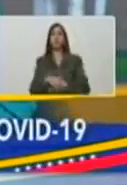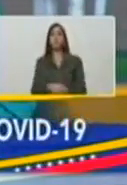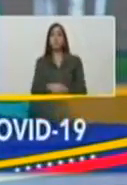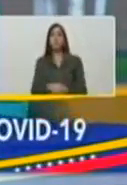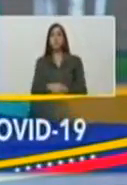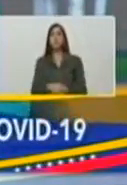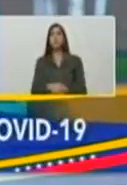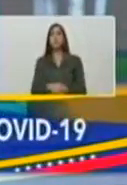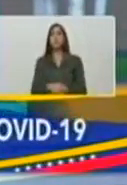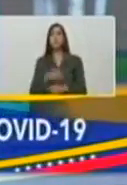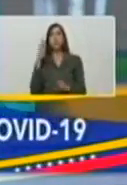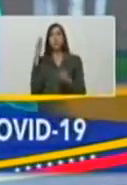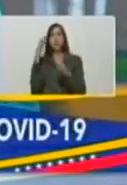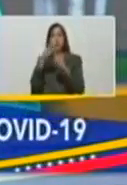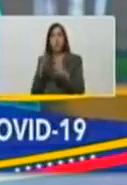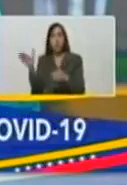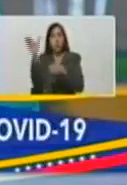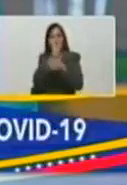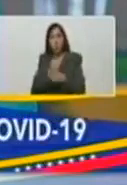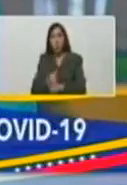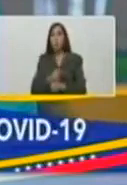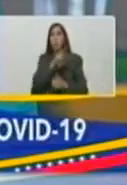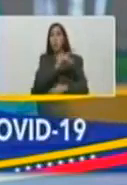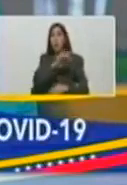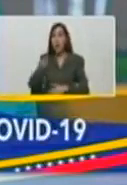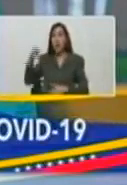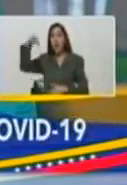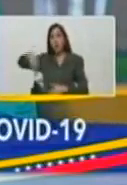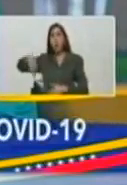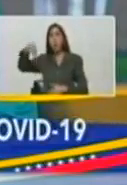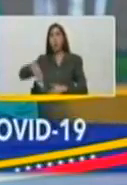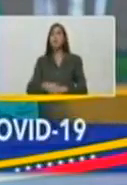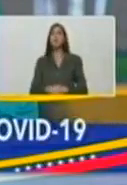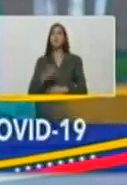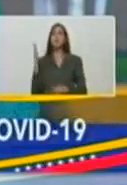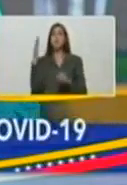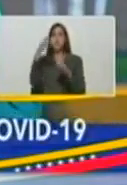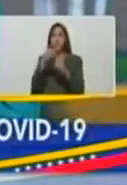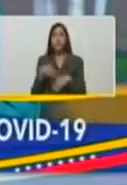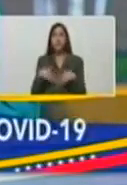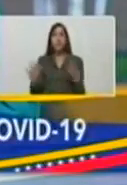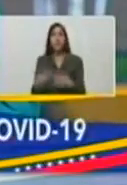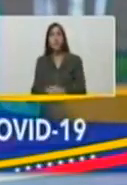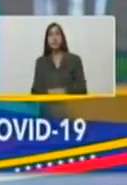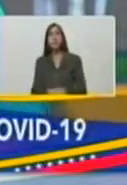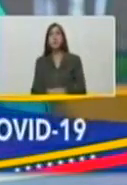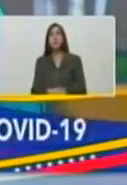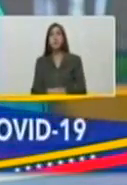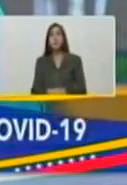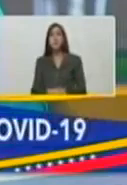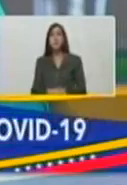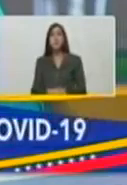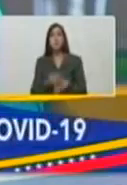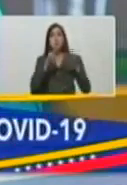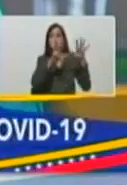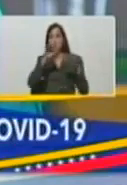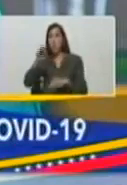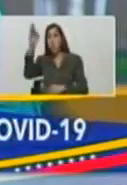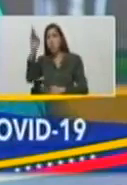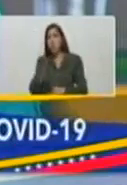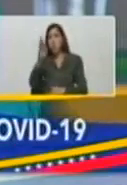próxima meta. 30 de noviembre. Debemos llegar mínimo, mínimo, mínimo al